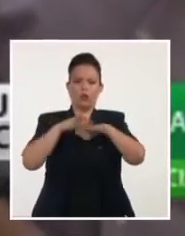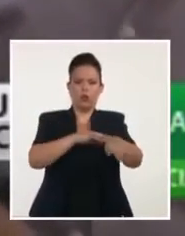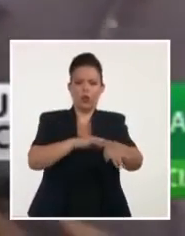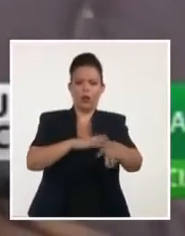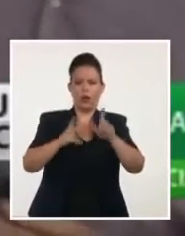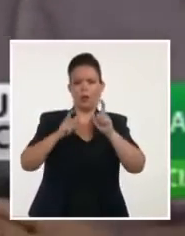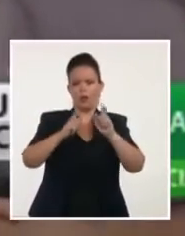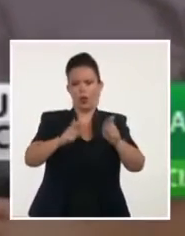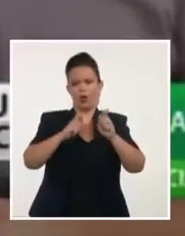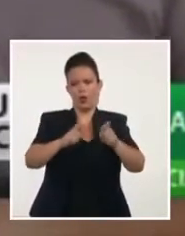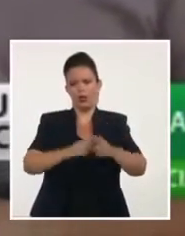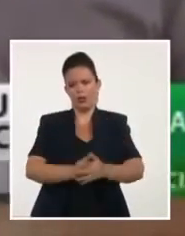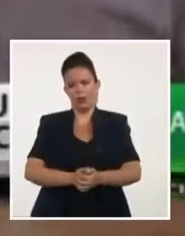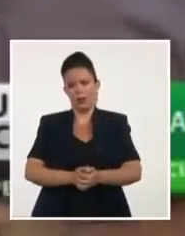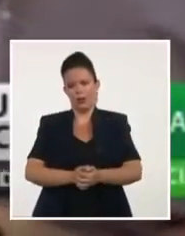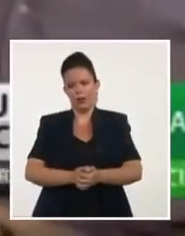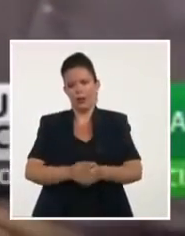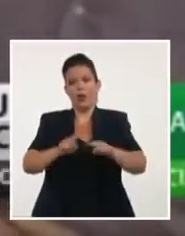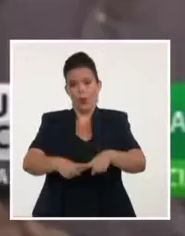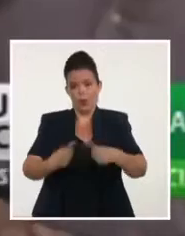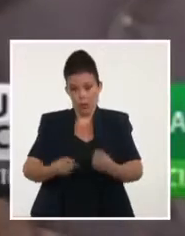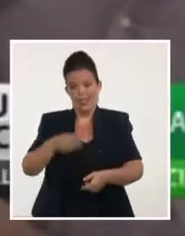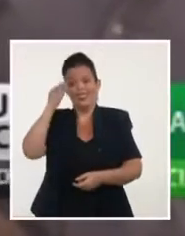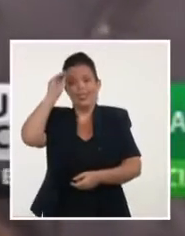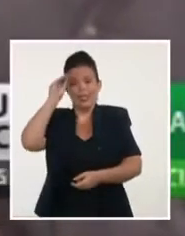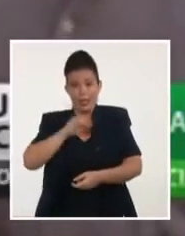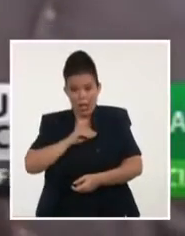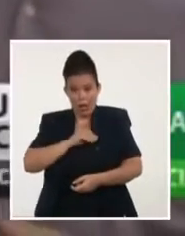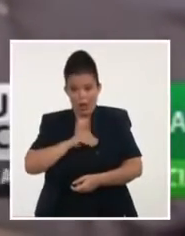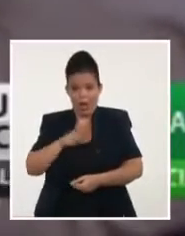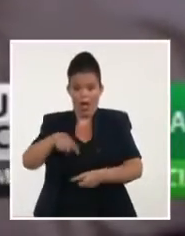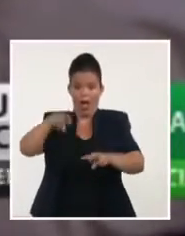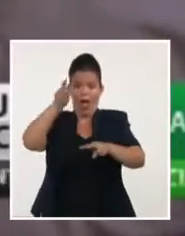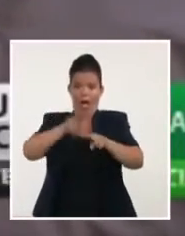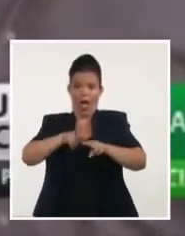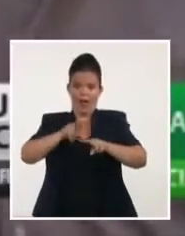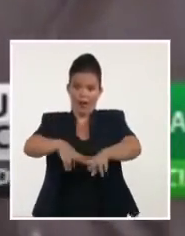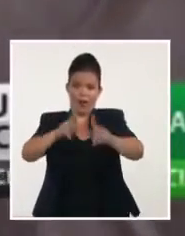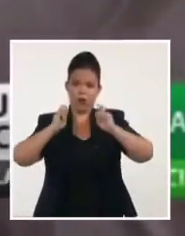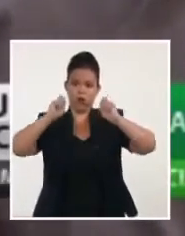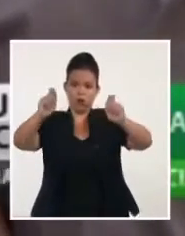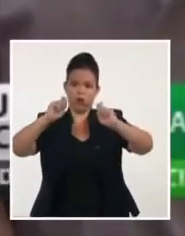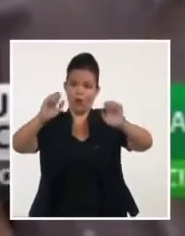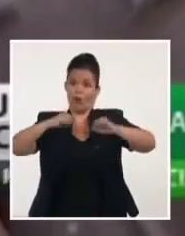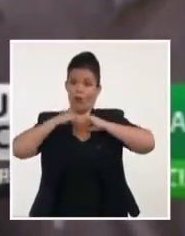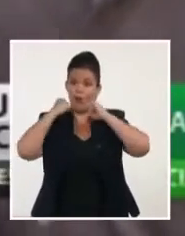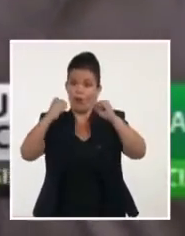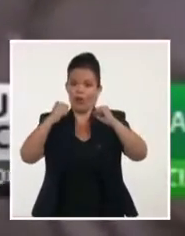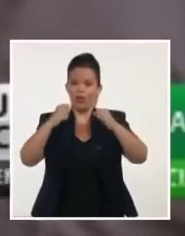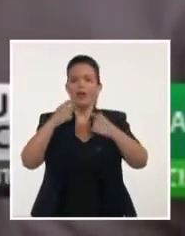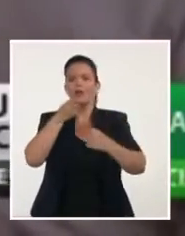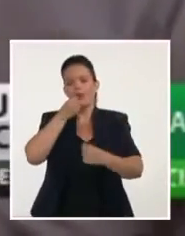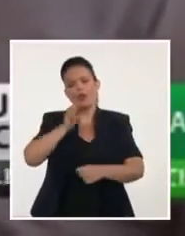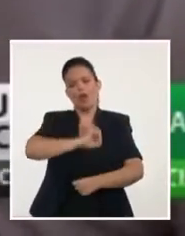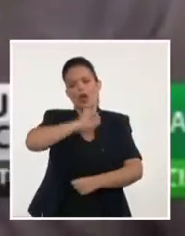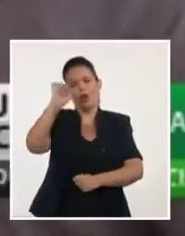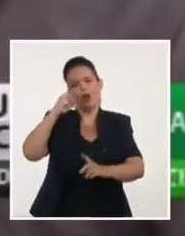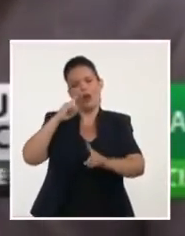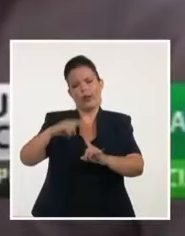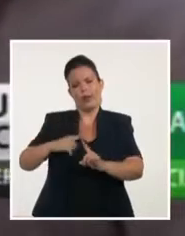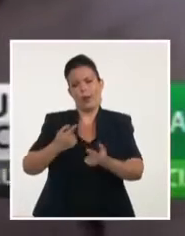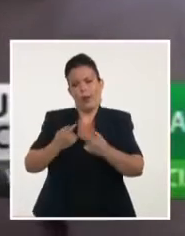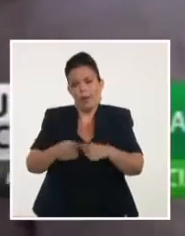Habana se levantaba, pues por su objetivo podría consumarse. Y antes de conocer incluso de